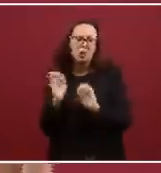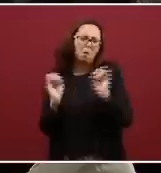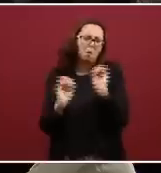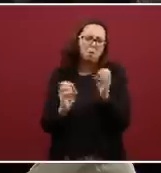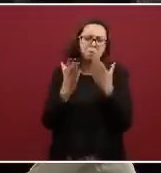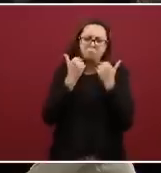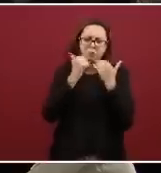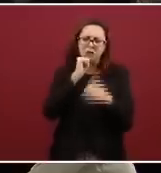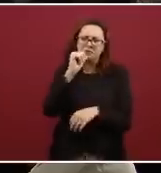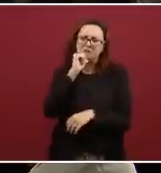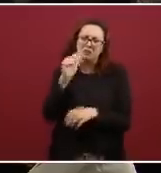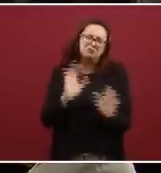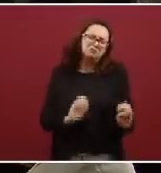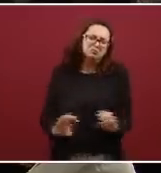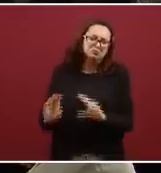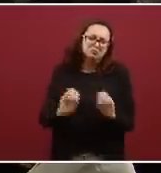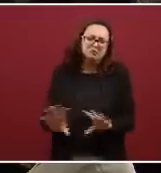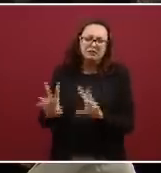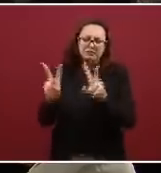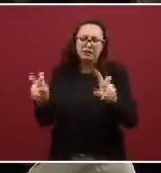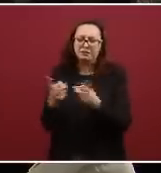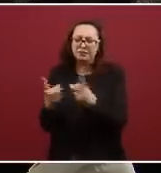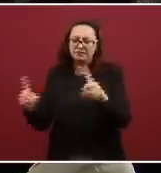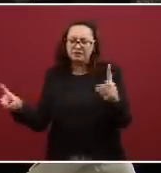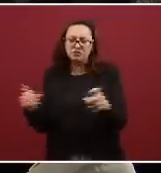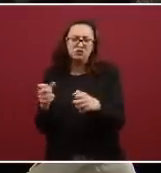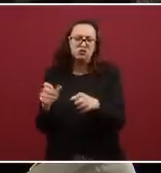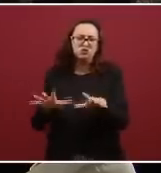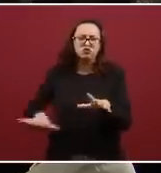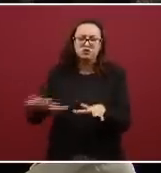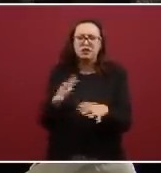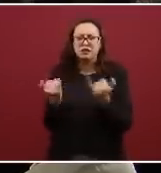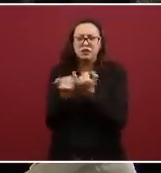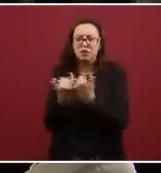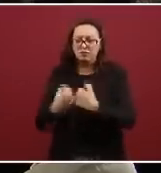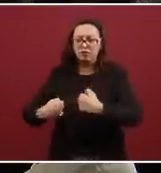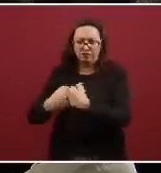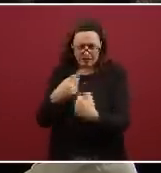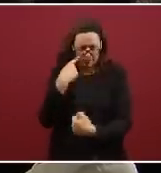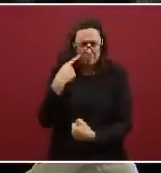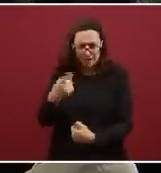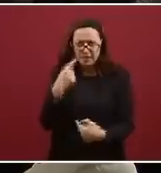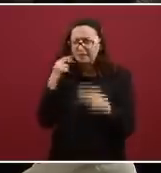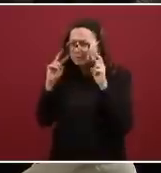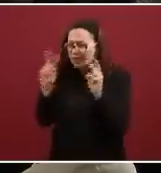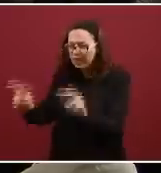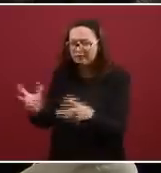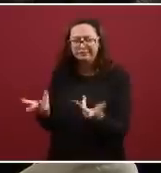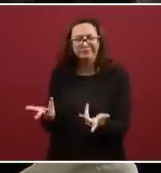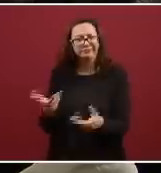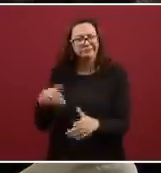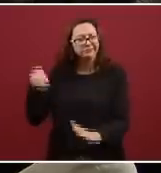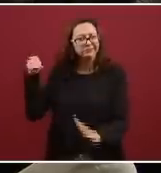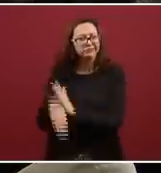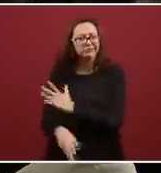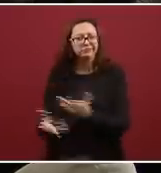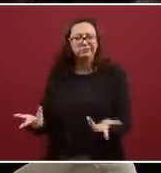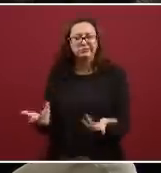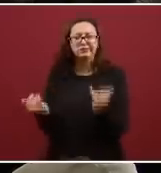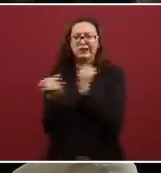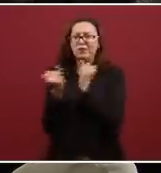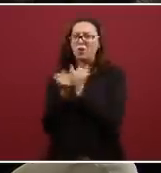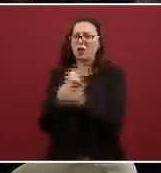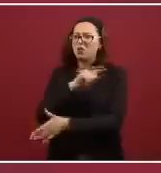sentidos el desarrollo social pero también como fronteras adquiera vez las propias instalaciones